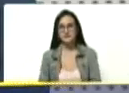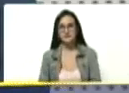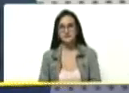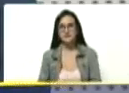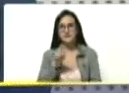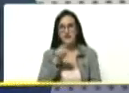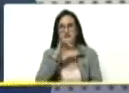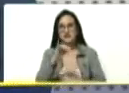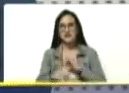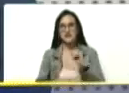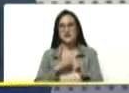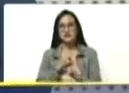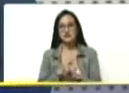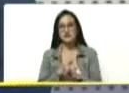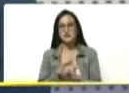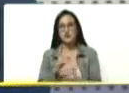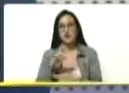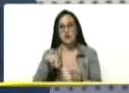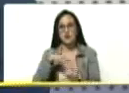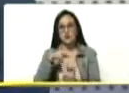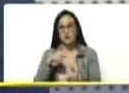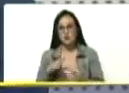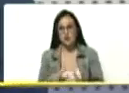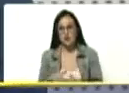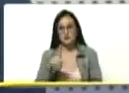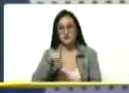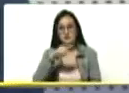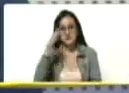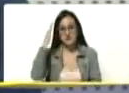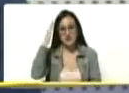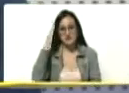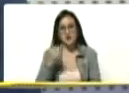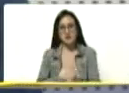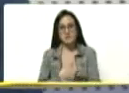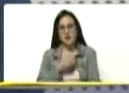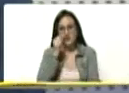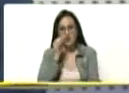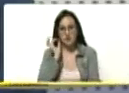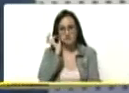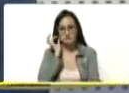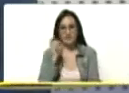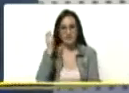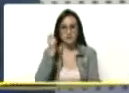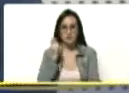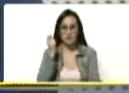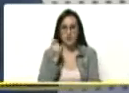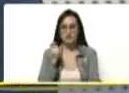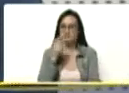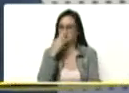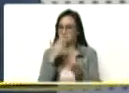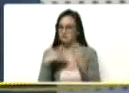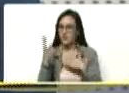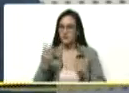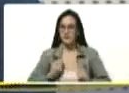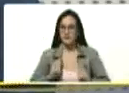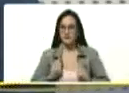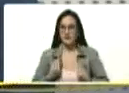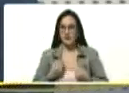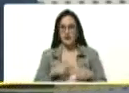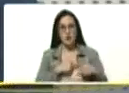internacionalismo revolucionario, sepan, hermanos diputados, diputadas, vivirá por siempre en